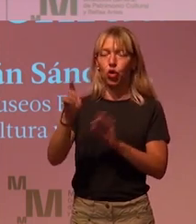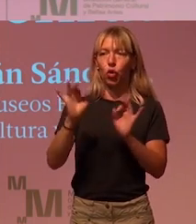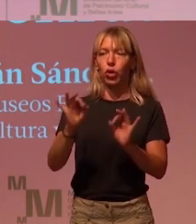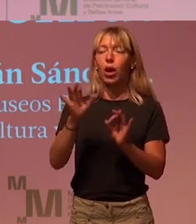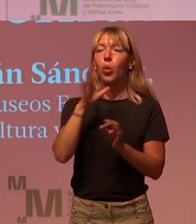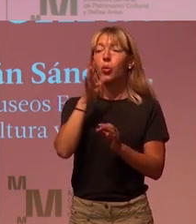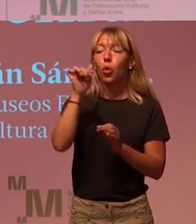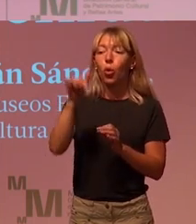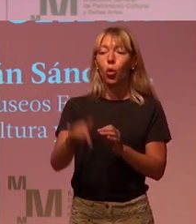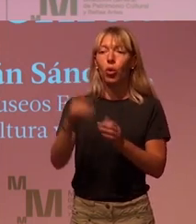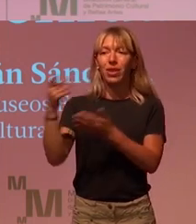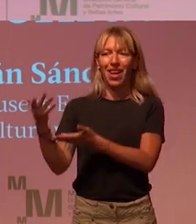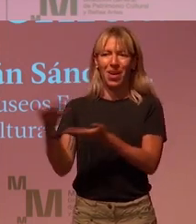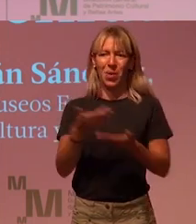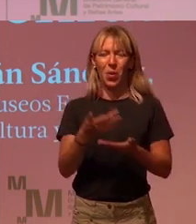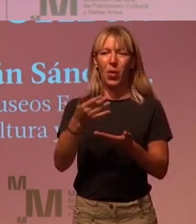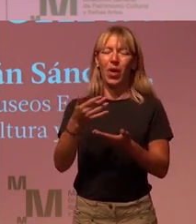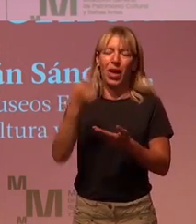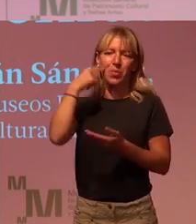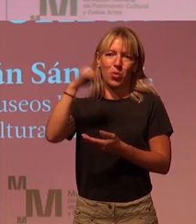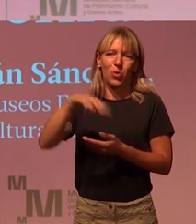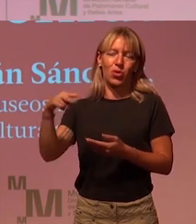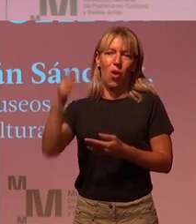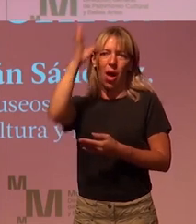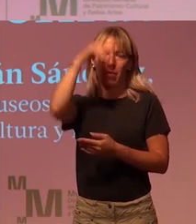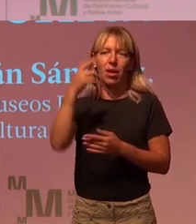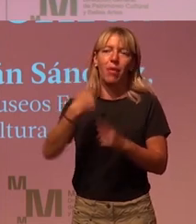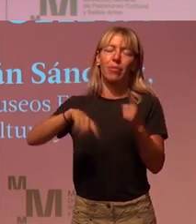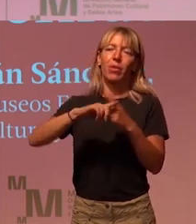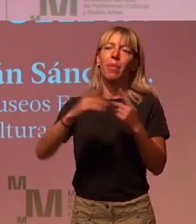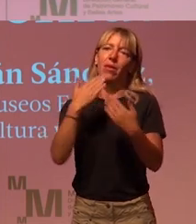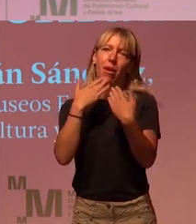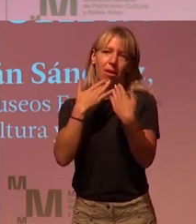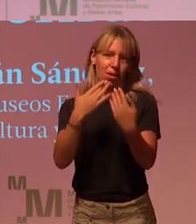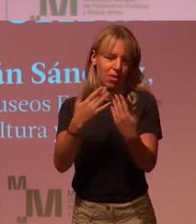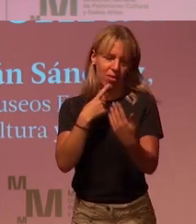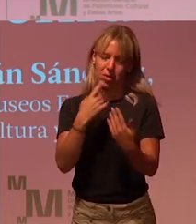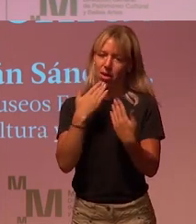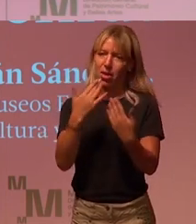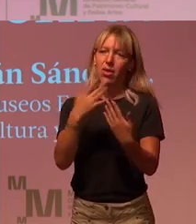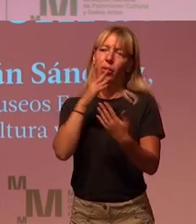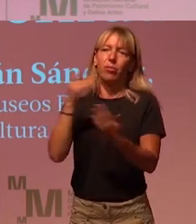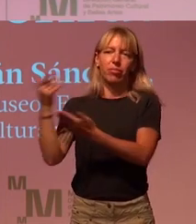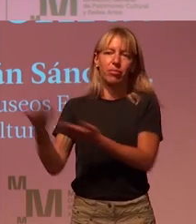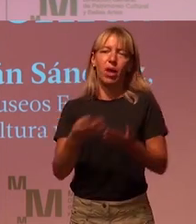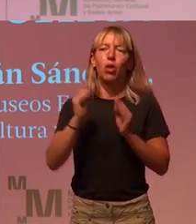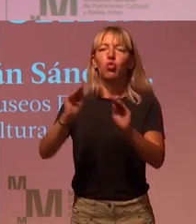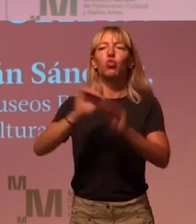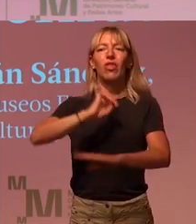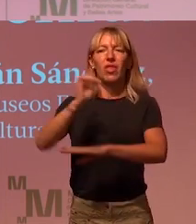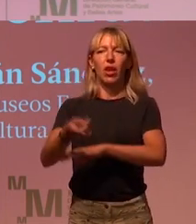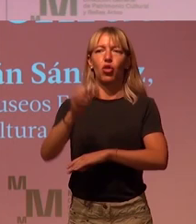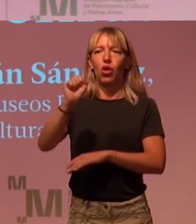Y puesto que hoy nos acoge el Museo de América, además de dar las gracias por la acogida a su